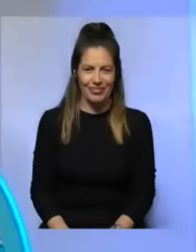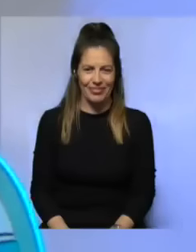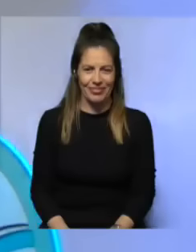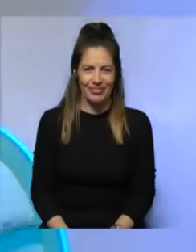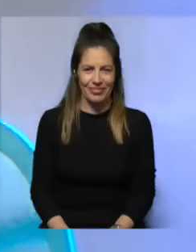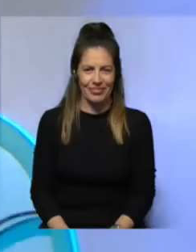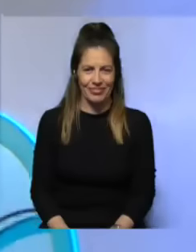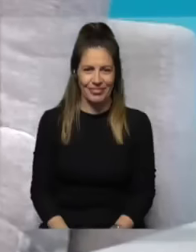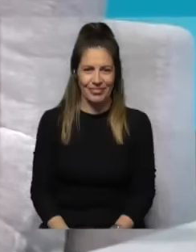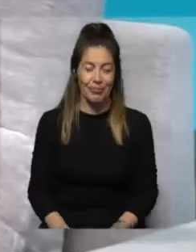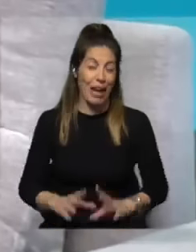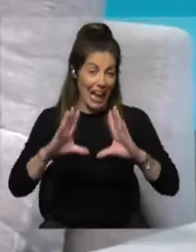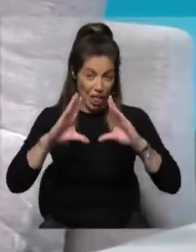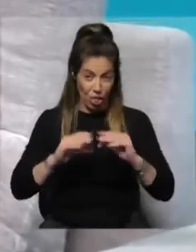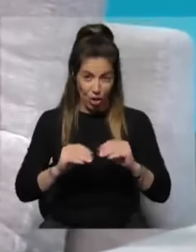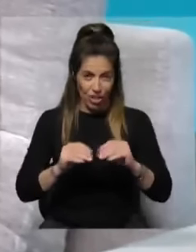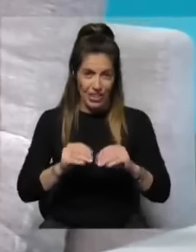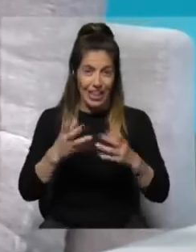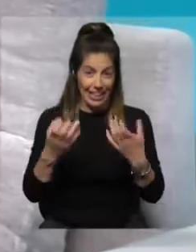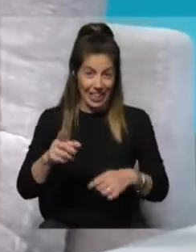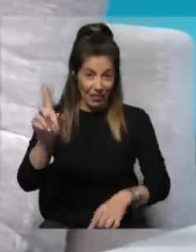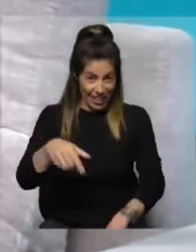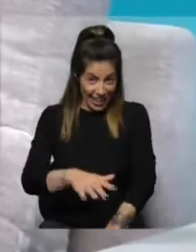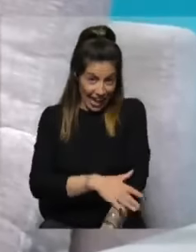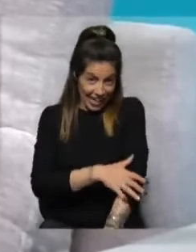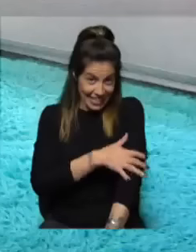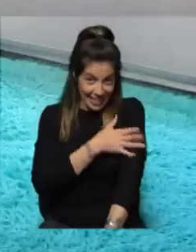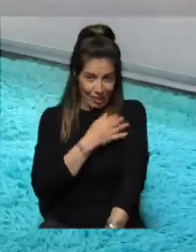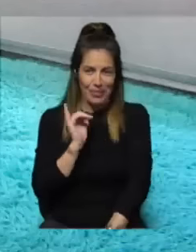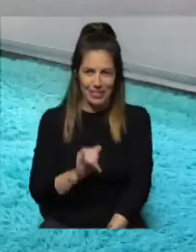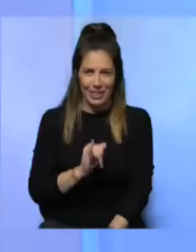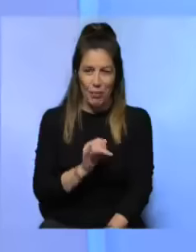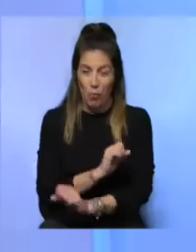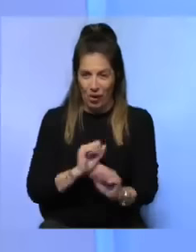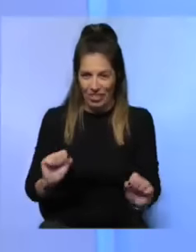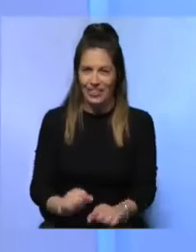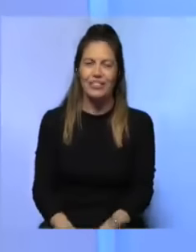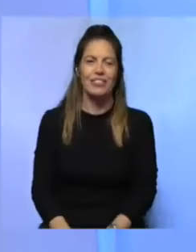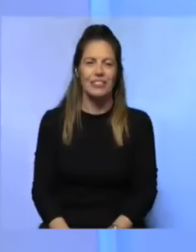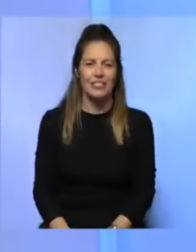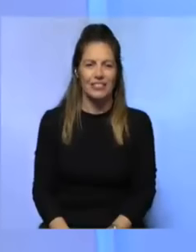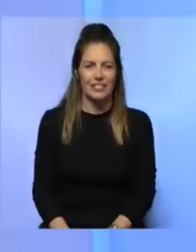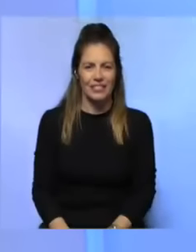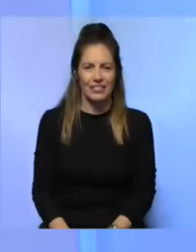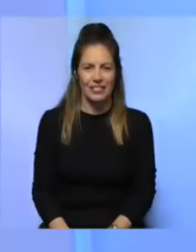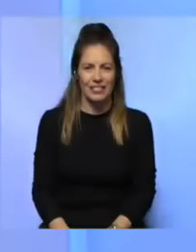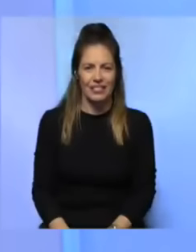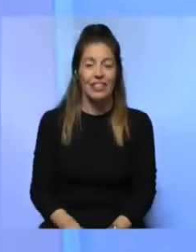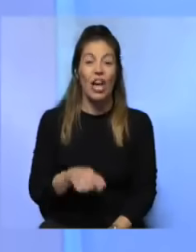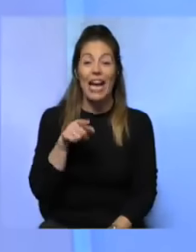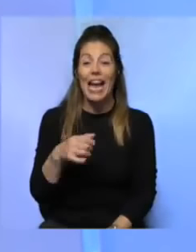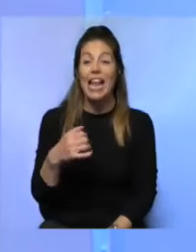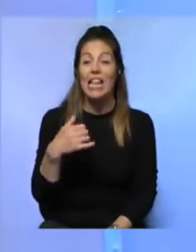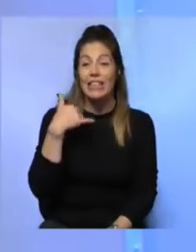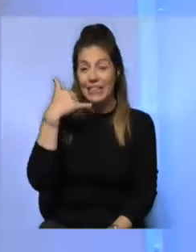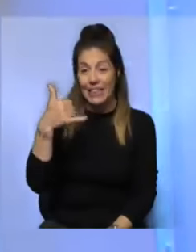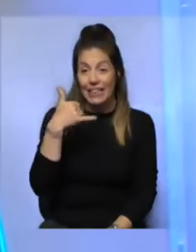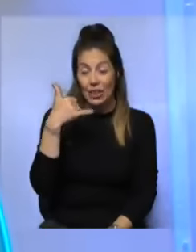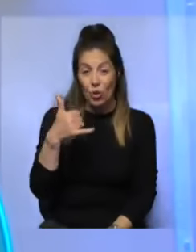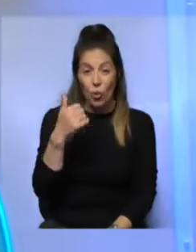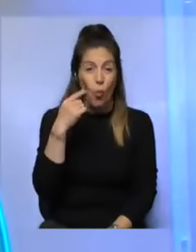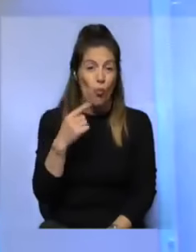Para acariciar. Para acariciar, si alguien quiere venir a acariciar la remera, Dios. Señoras y señores, este número que nos está dando Dios es el que ustedes nos pueden escribir